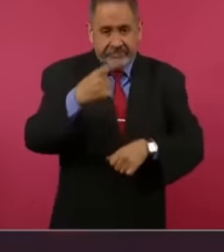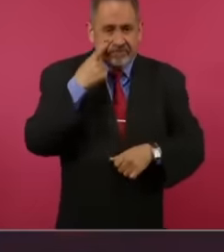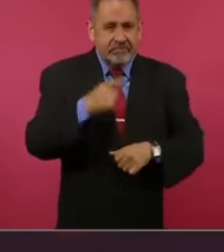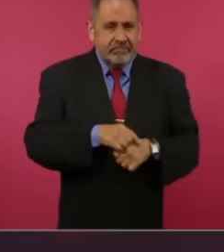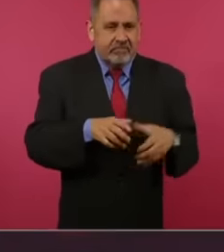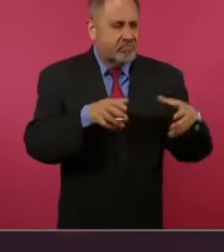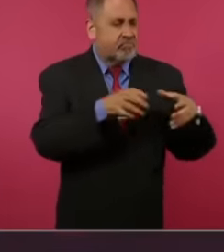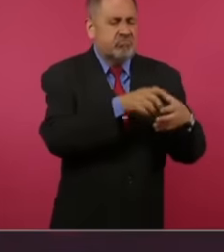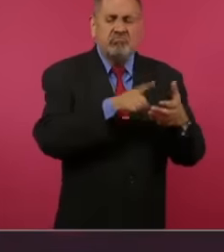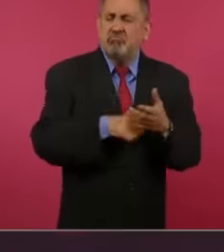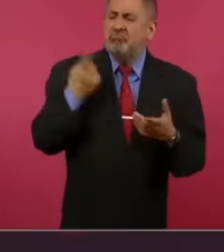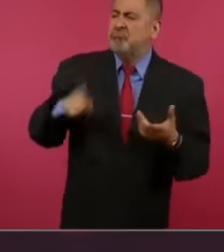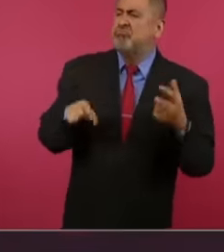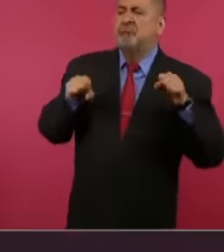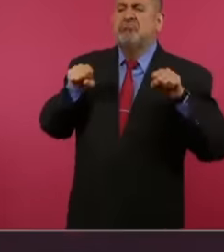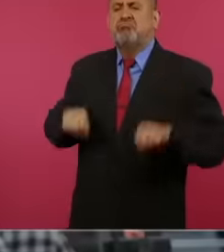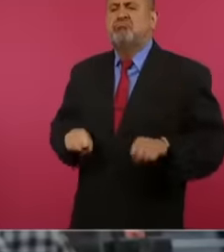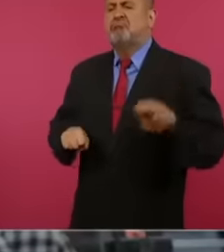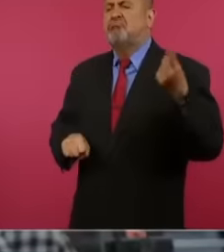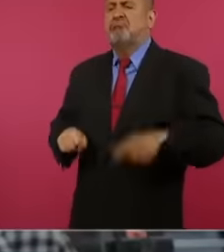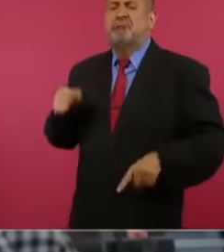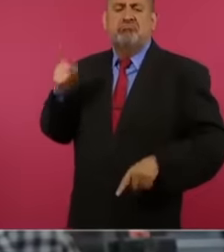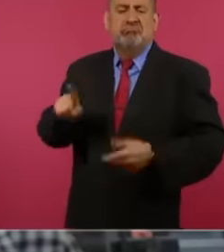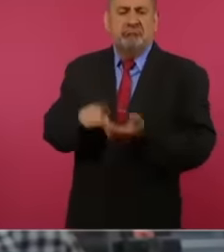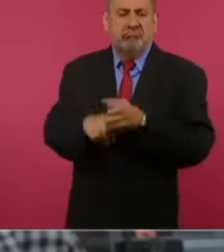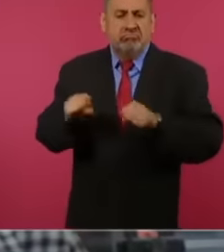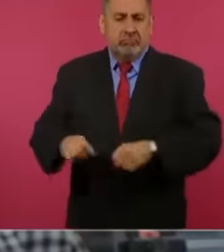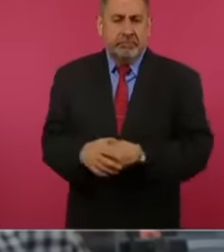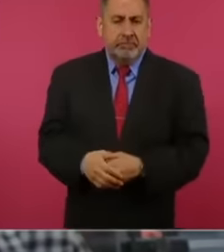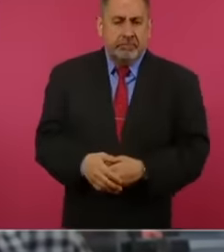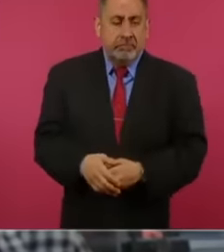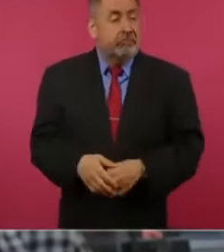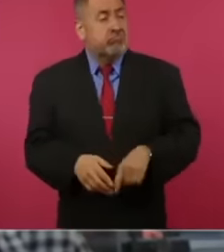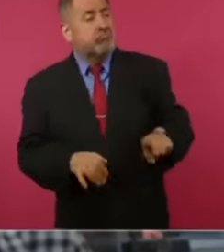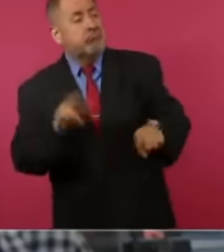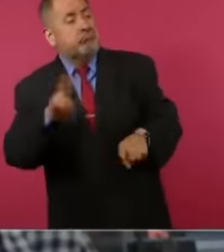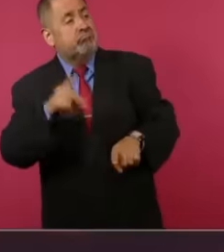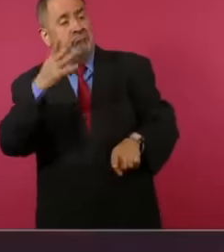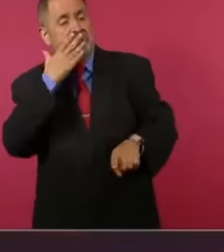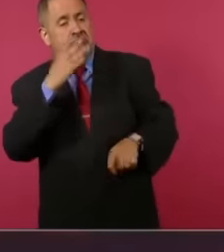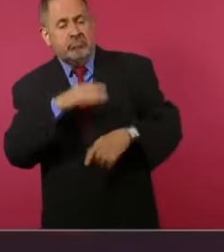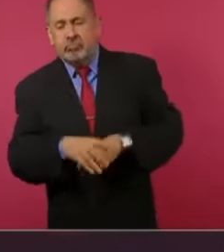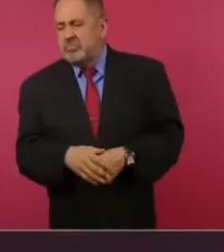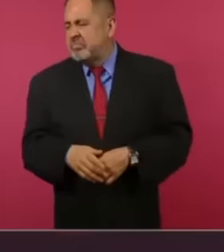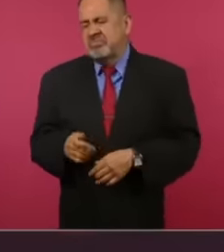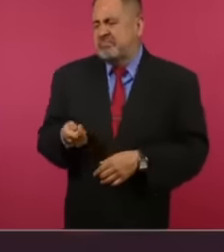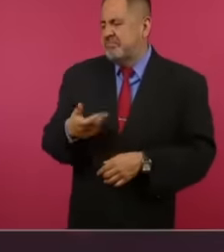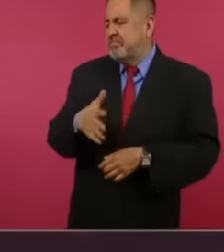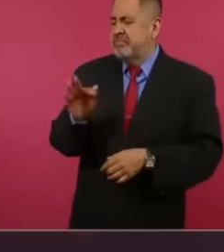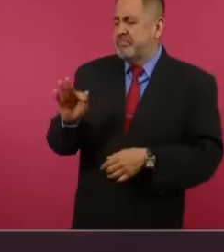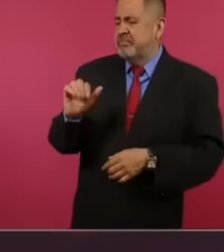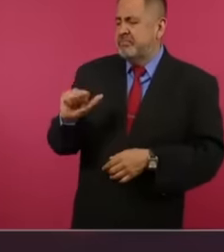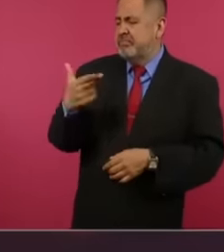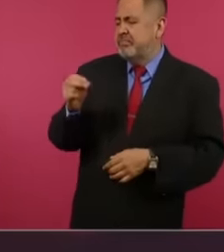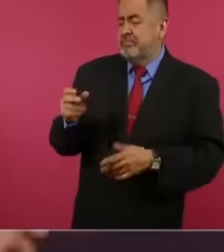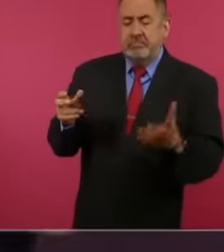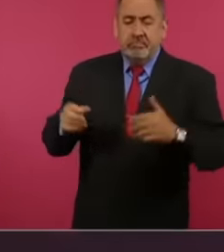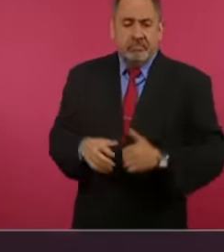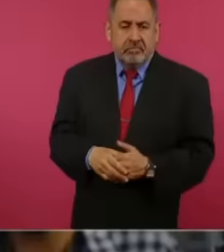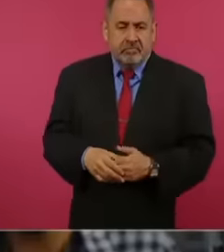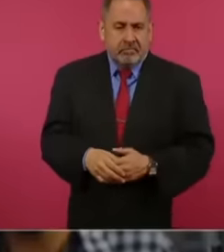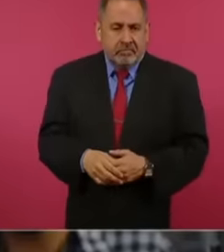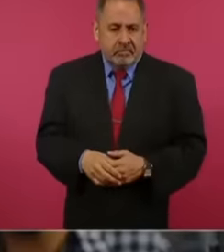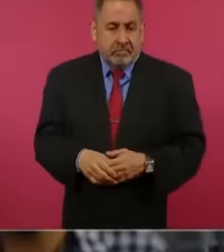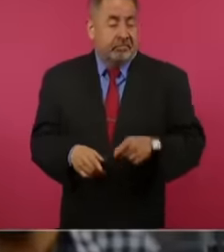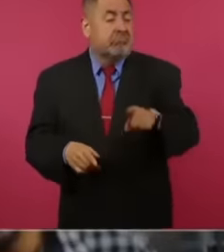es muy autoritario. ¿En Sonora? Es facho. ¿Y con Morena? En